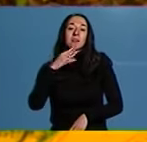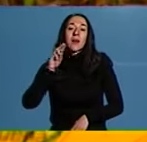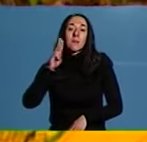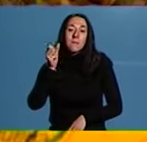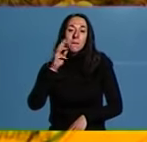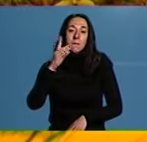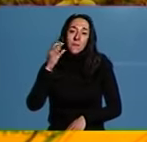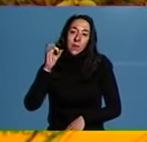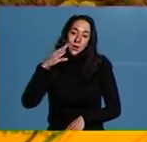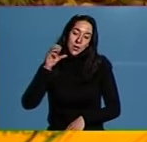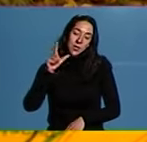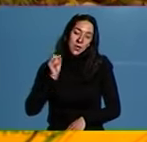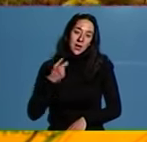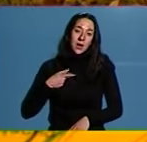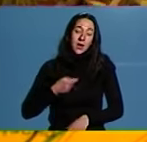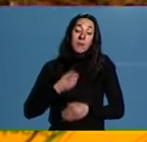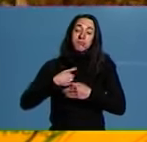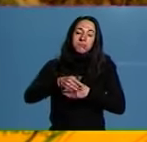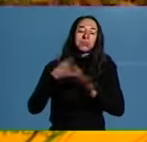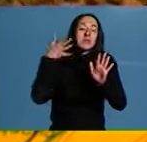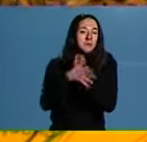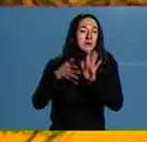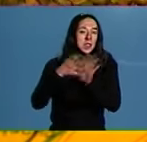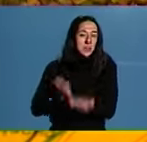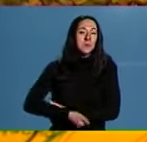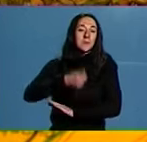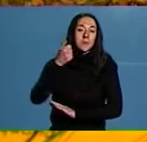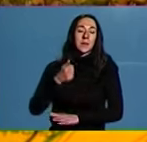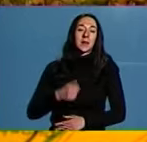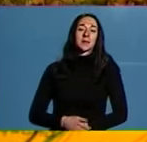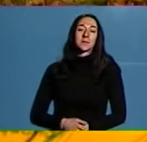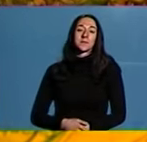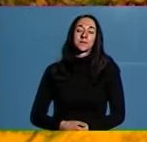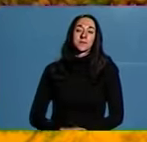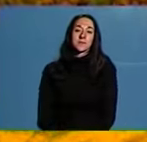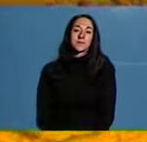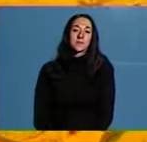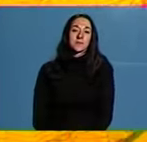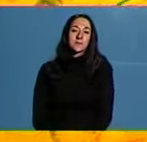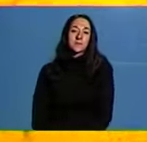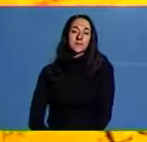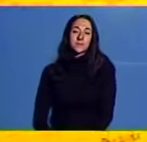contando nos vindeiros capítulos o que pasou por aquí e nas terras de Mondoñedo.